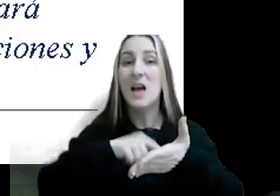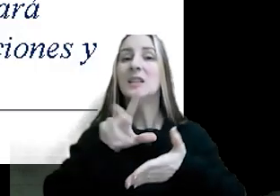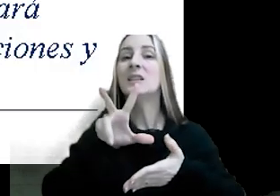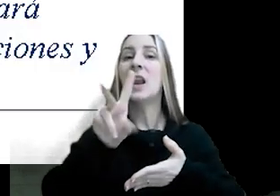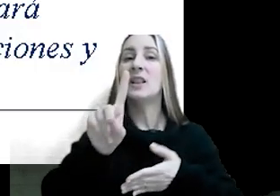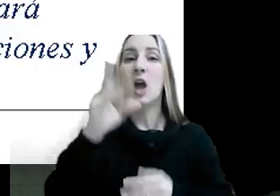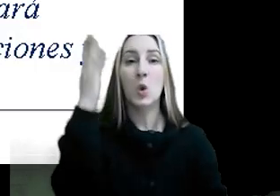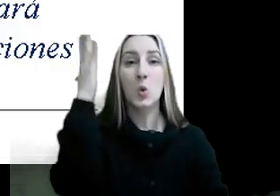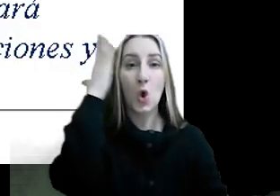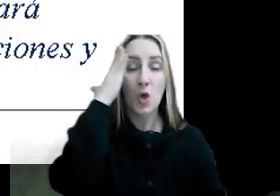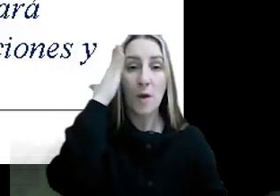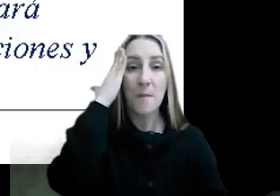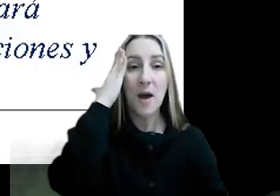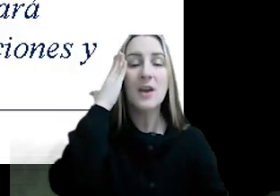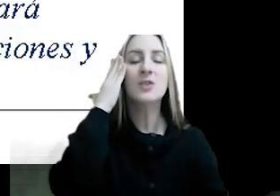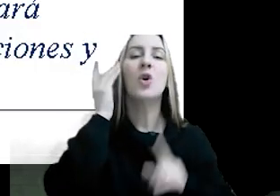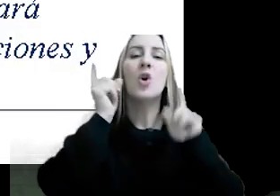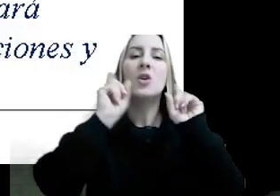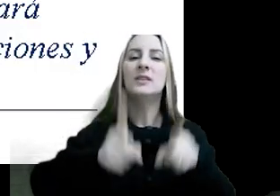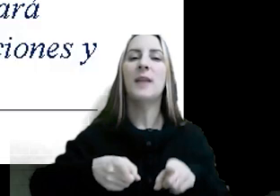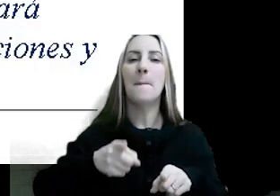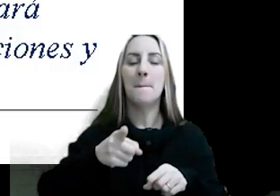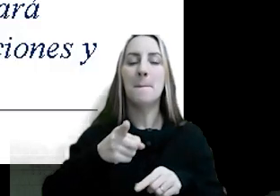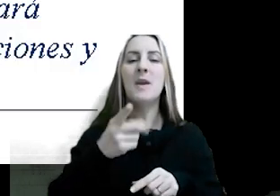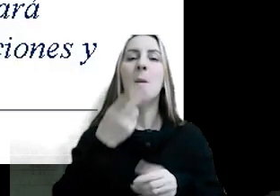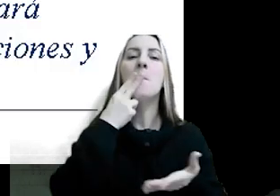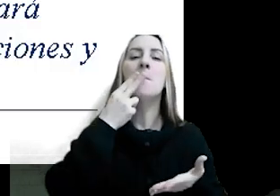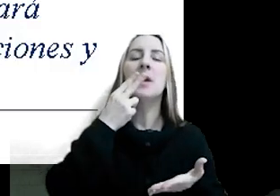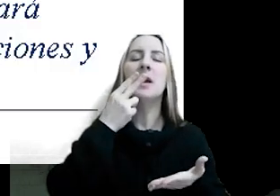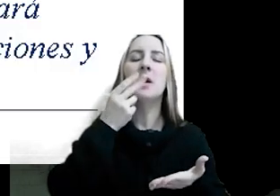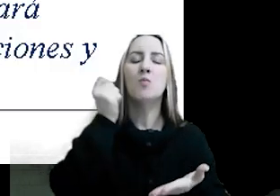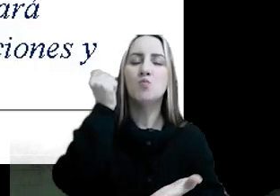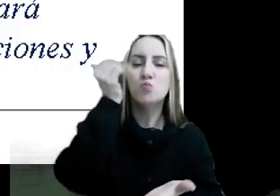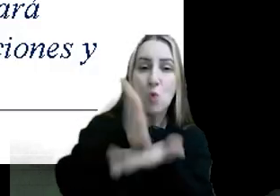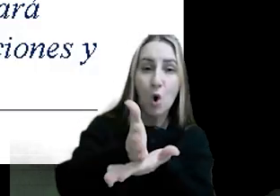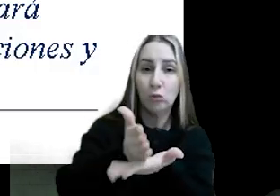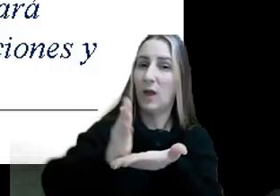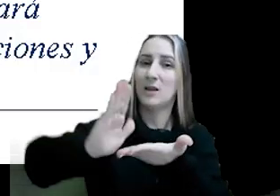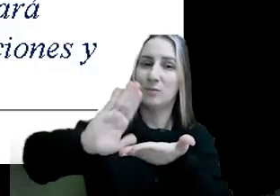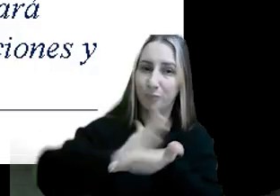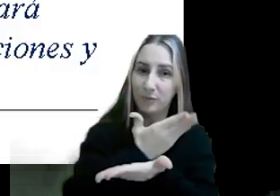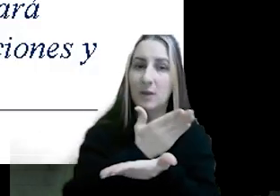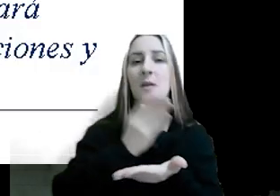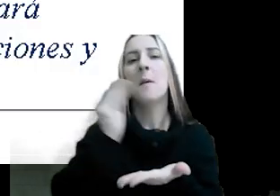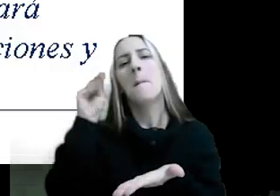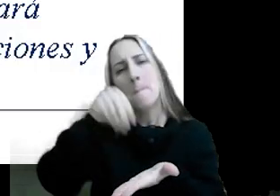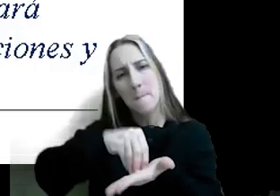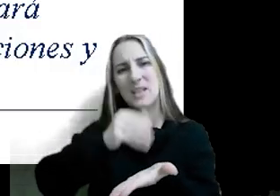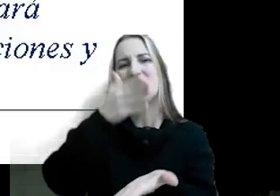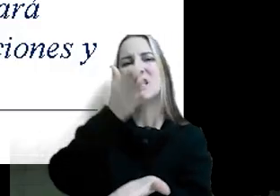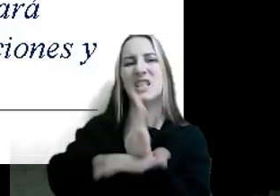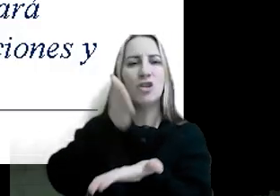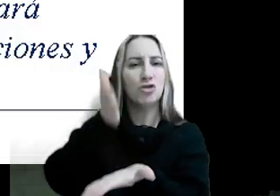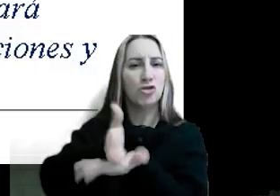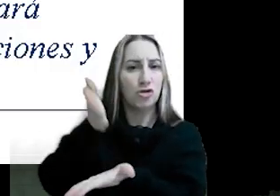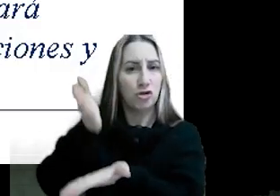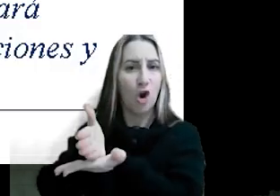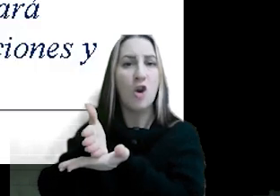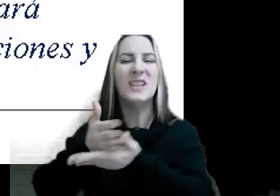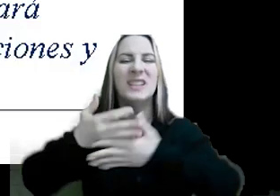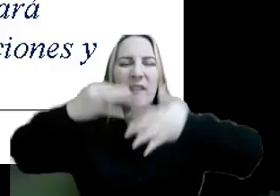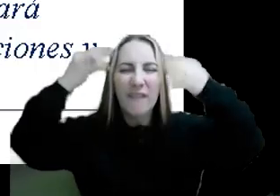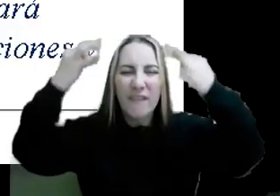marzo, así como la liberación de multas y otras sanciones que no se encuentren firmes